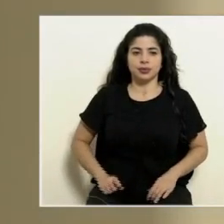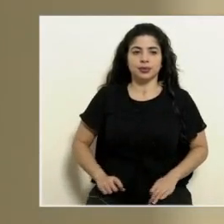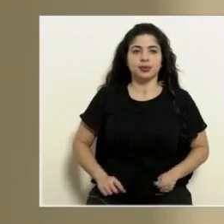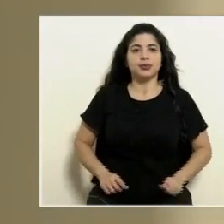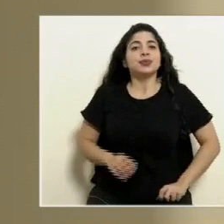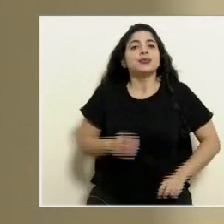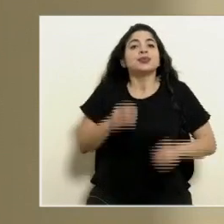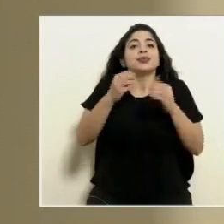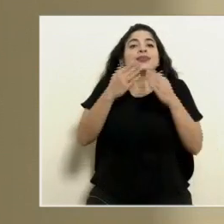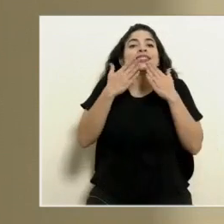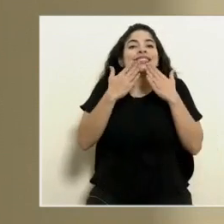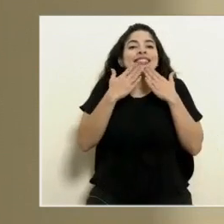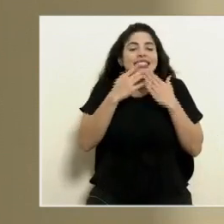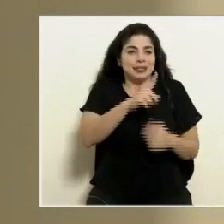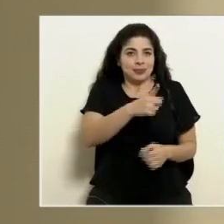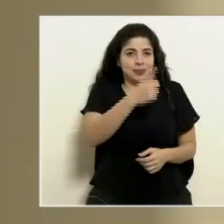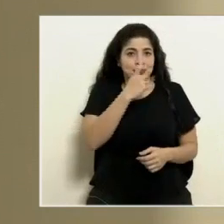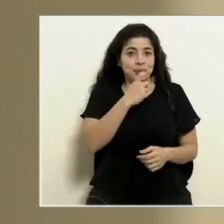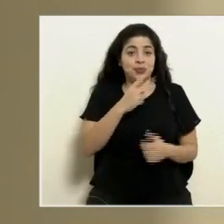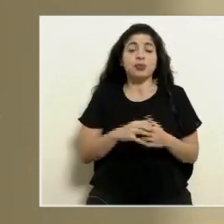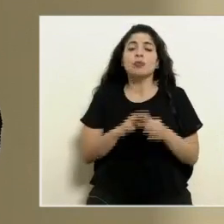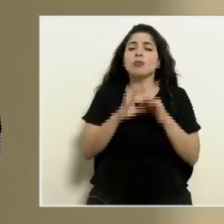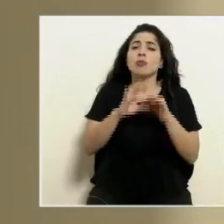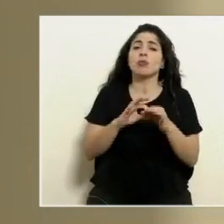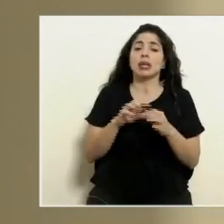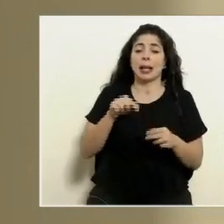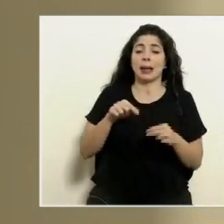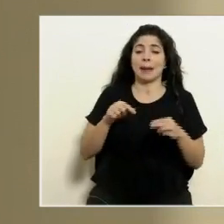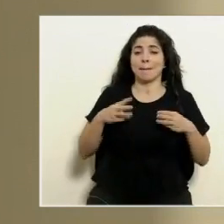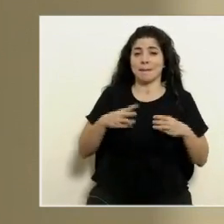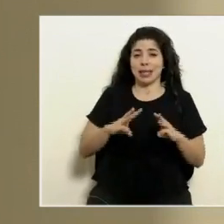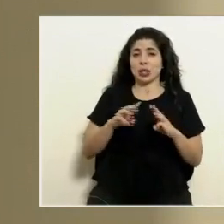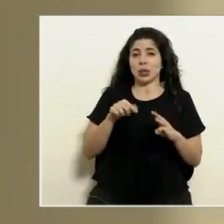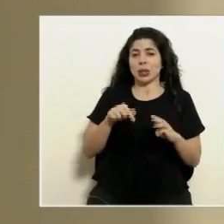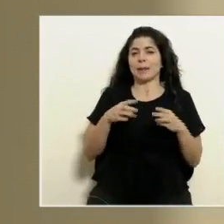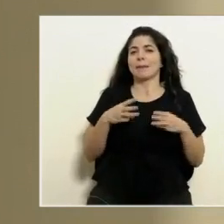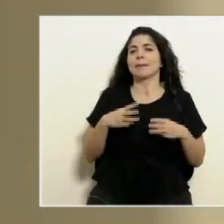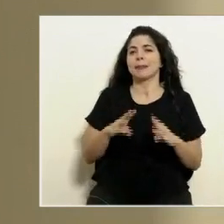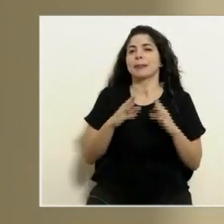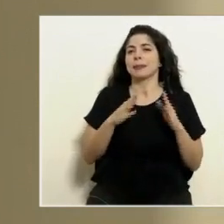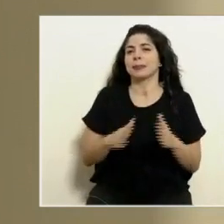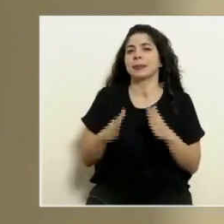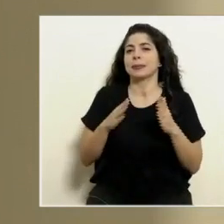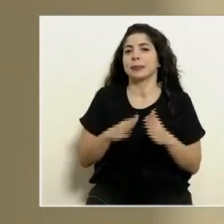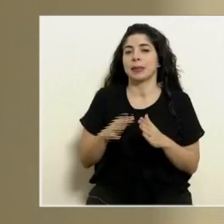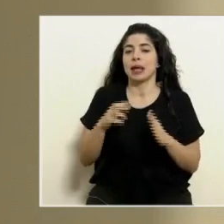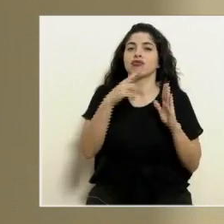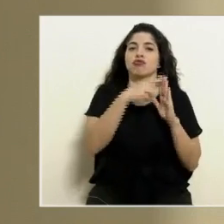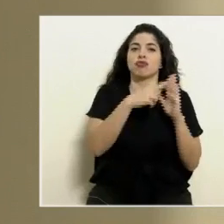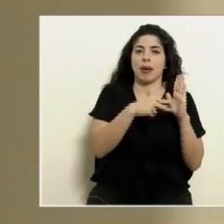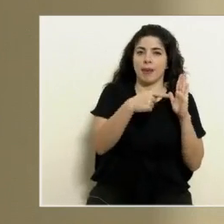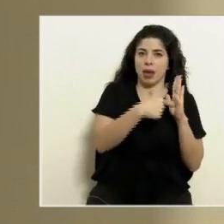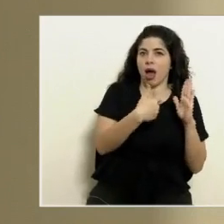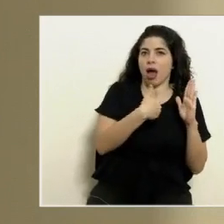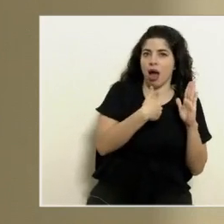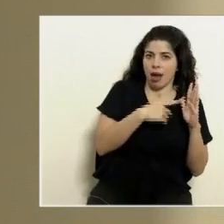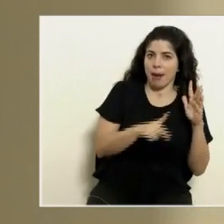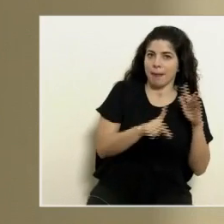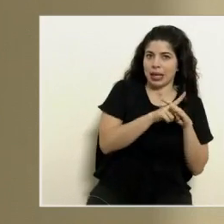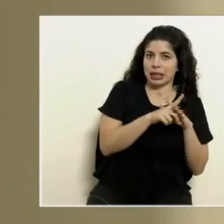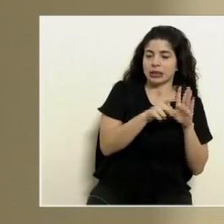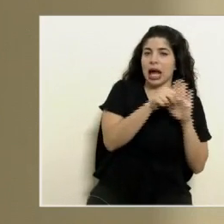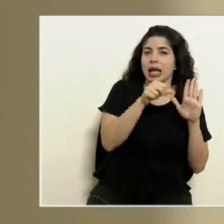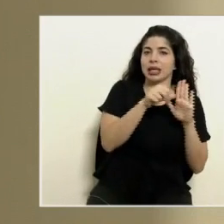Muchas gracias, Laura, por su consulta. En relación con el mecanismo, es un mecanismo que está previsto tanto en el reglamento, al